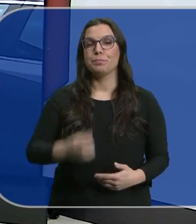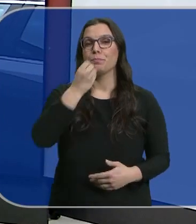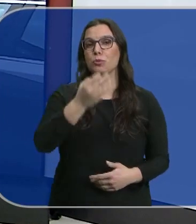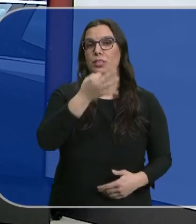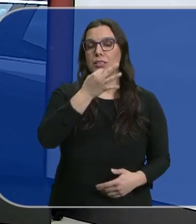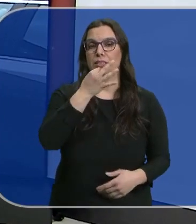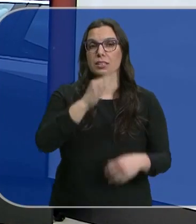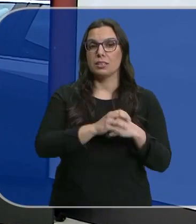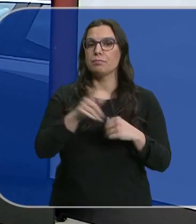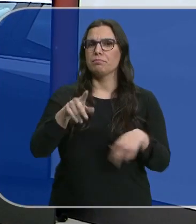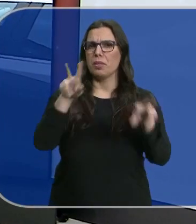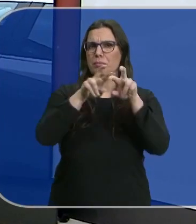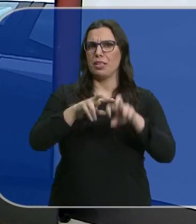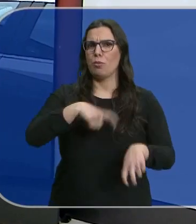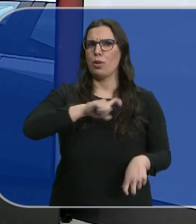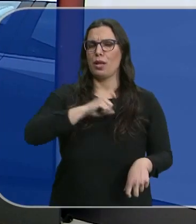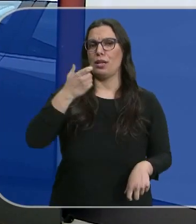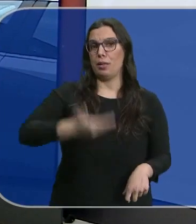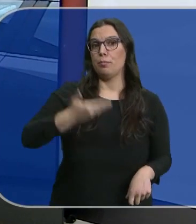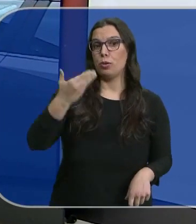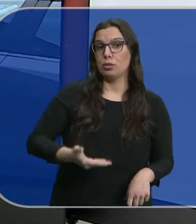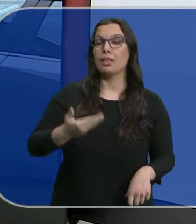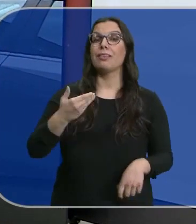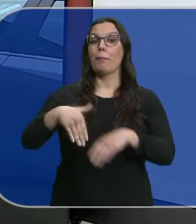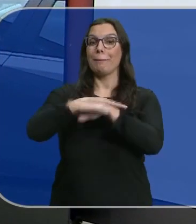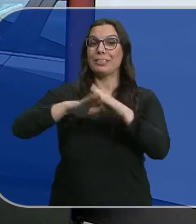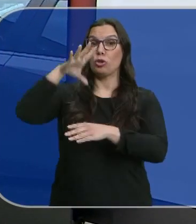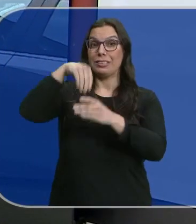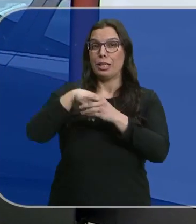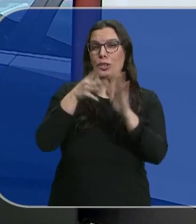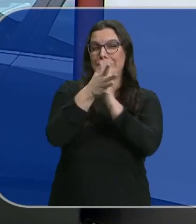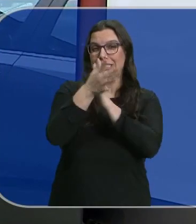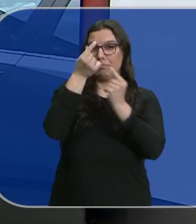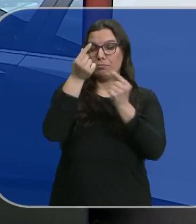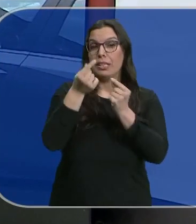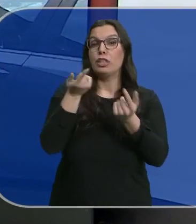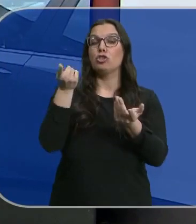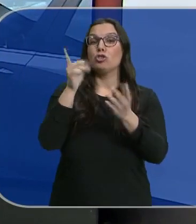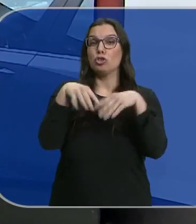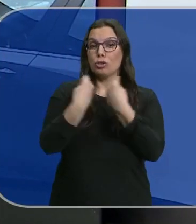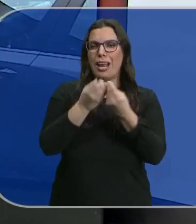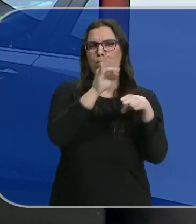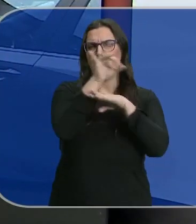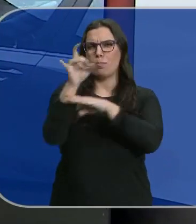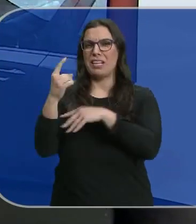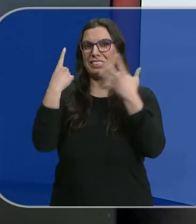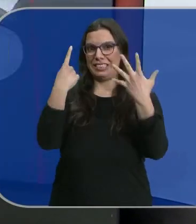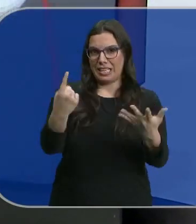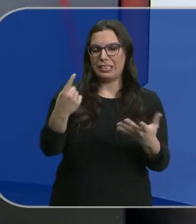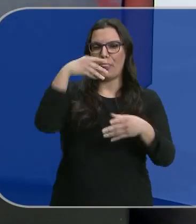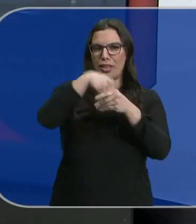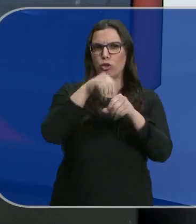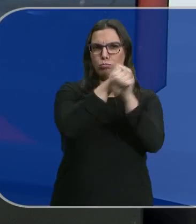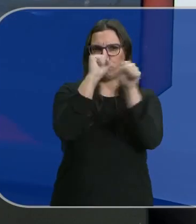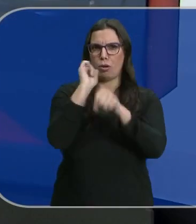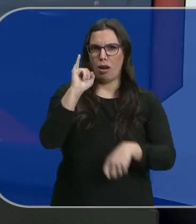Buenas tardes. Importante operación policial que ha desgranado el ministro del Interior. Se enviaron en total 6 misivas con material pirotécnico. Eneca